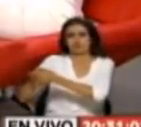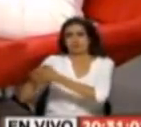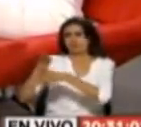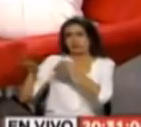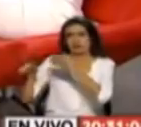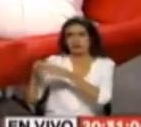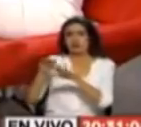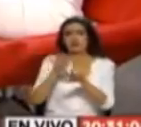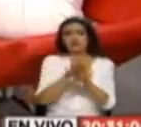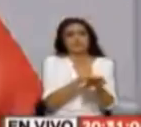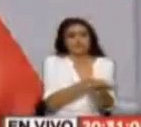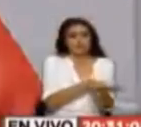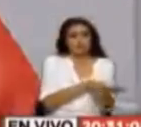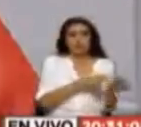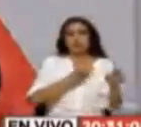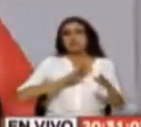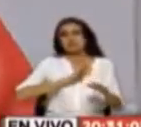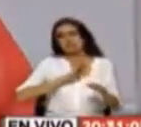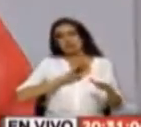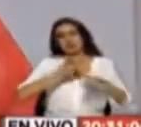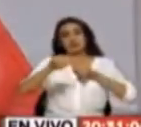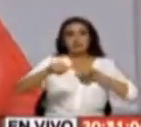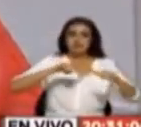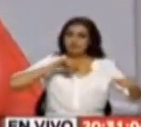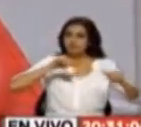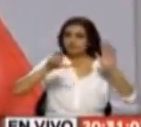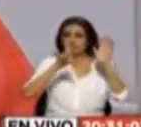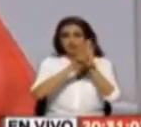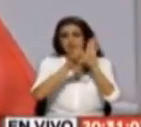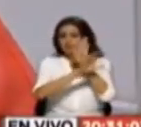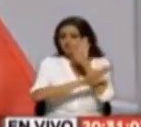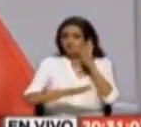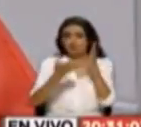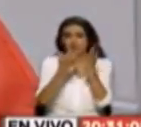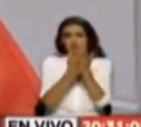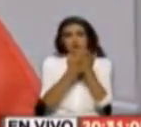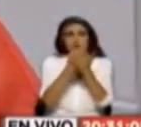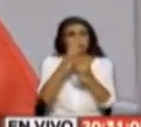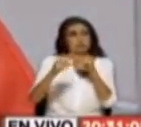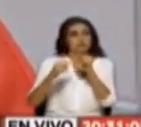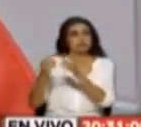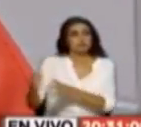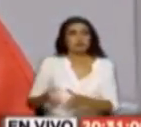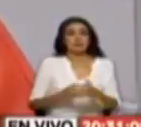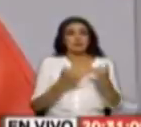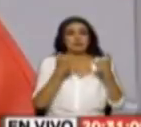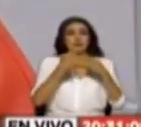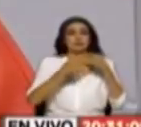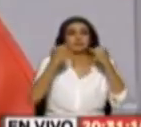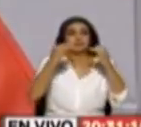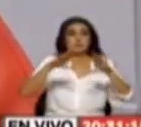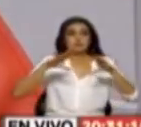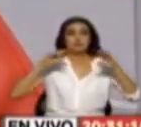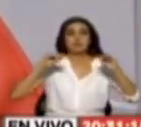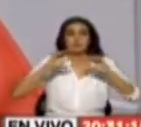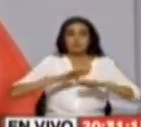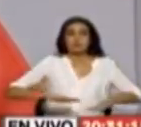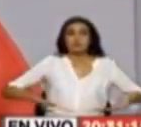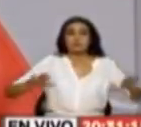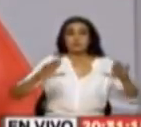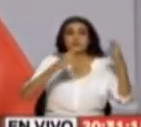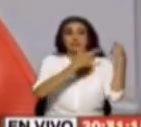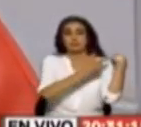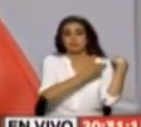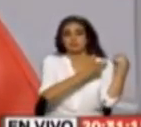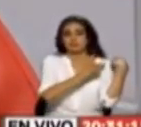tipo, burocráticos, técnicos, administrativos, legales, financieros, de todo. Lo que hemos logrado es con celeridad, pero con absoluta